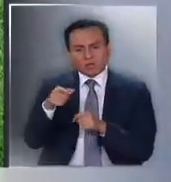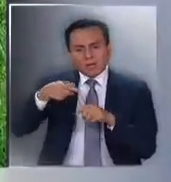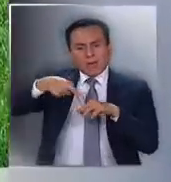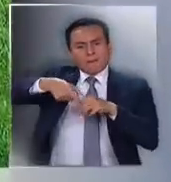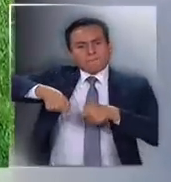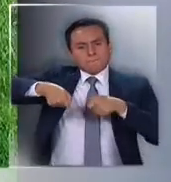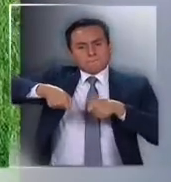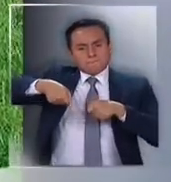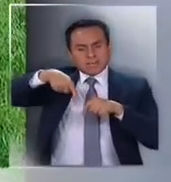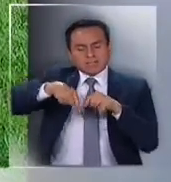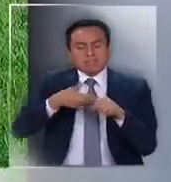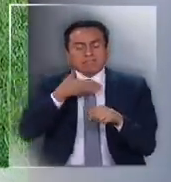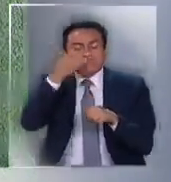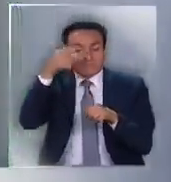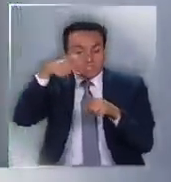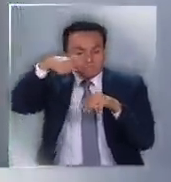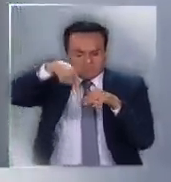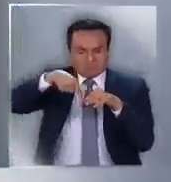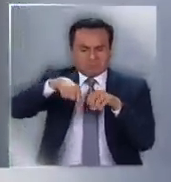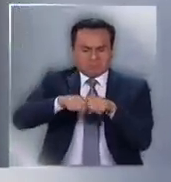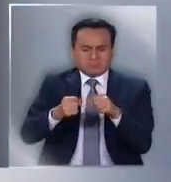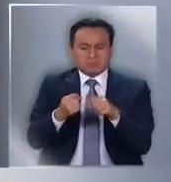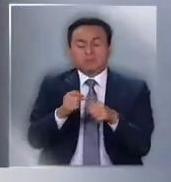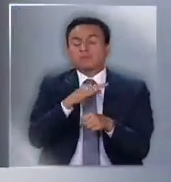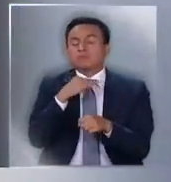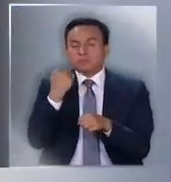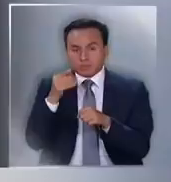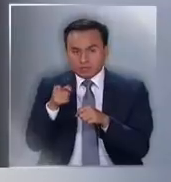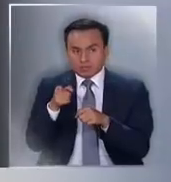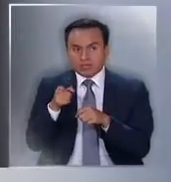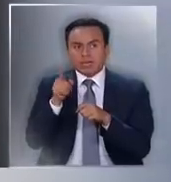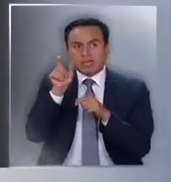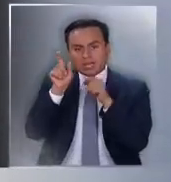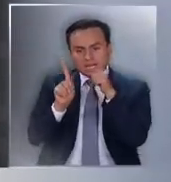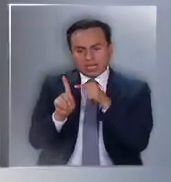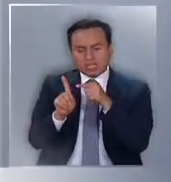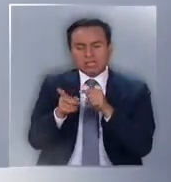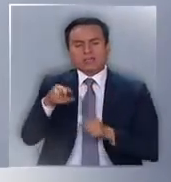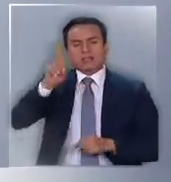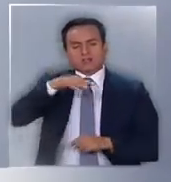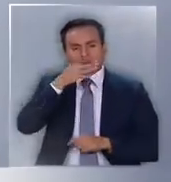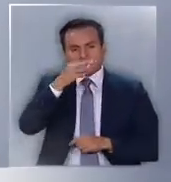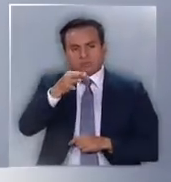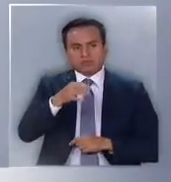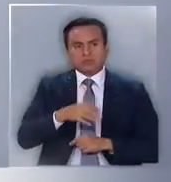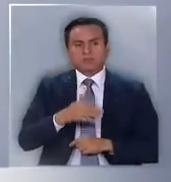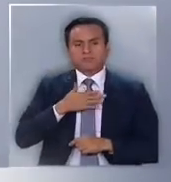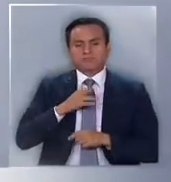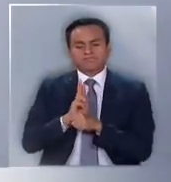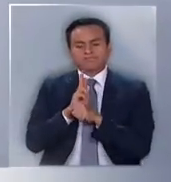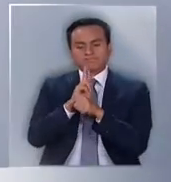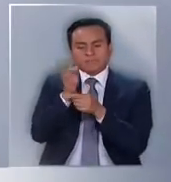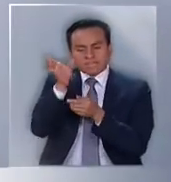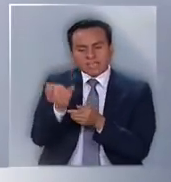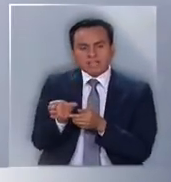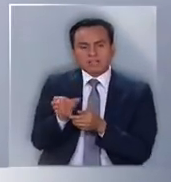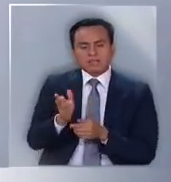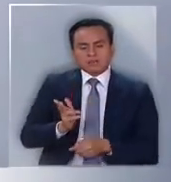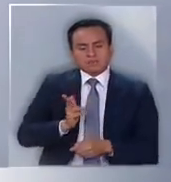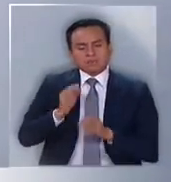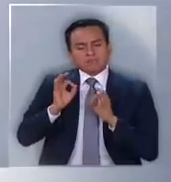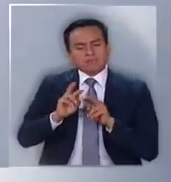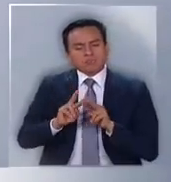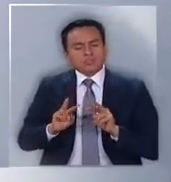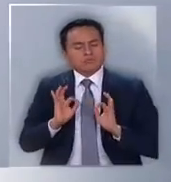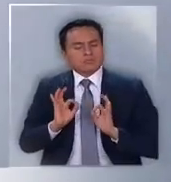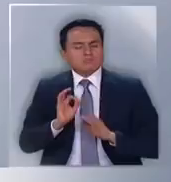perforado la cañería de gas accidentalmente y que falleció tras la explosión, es enfático. Mis representados eran unos modestos